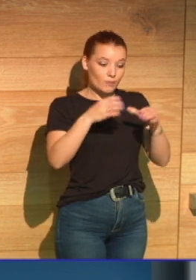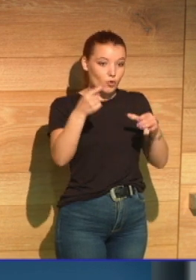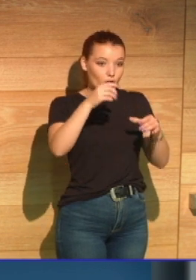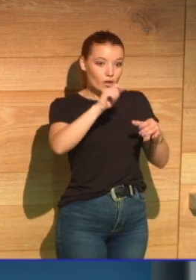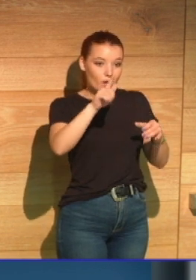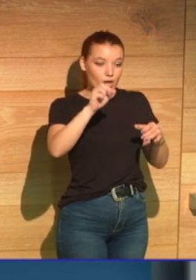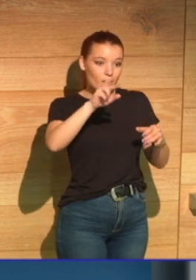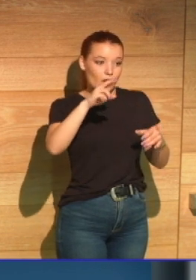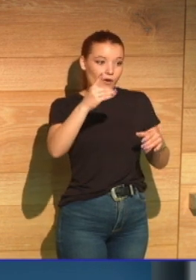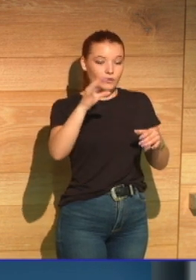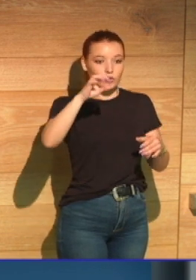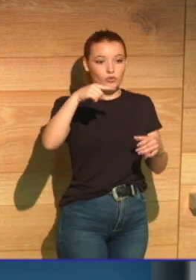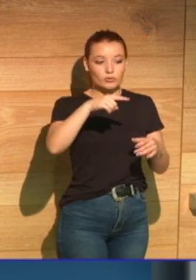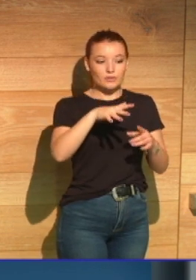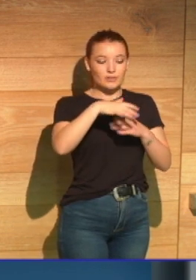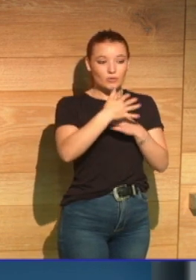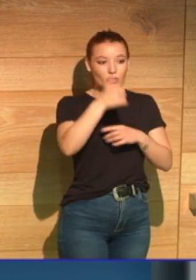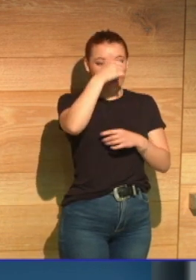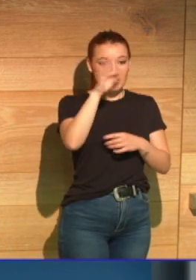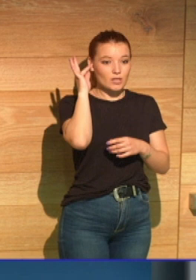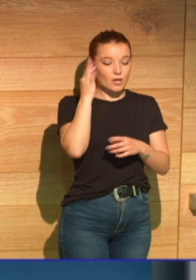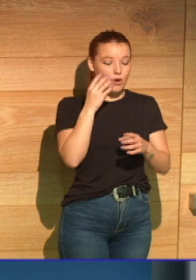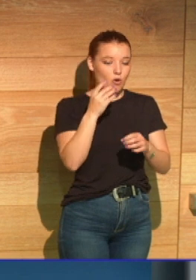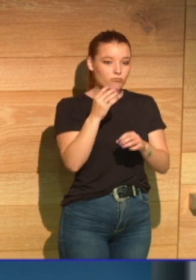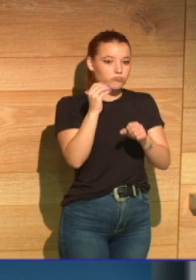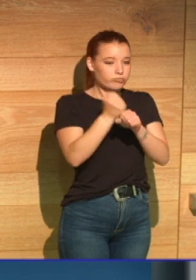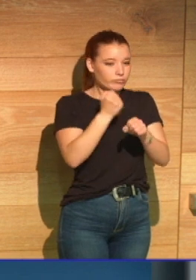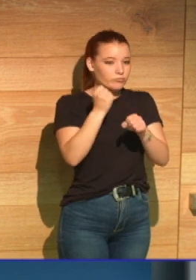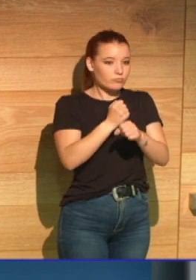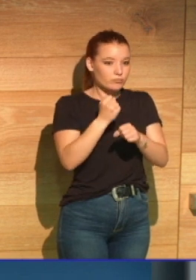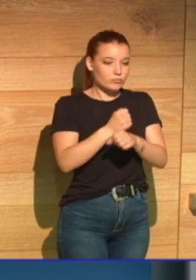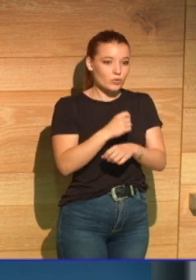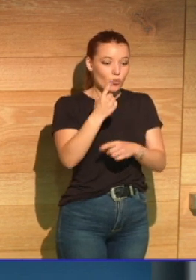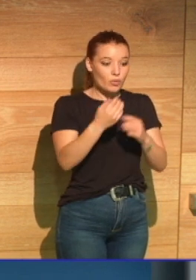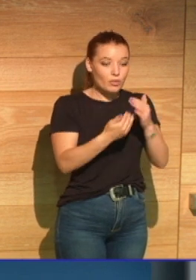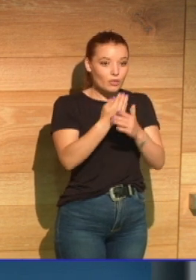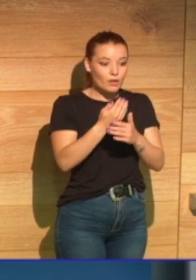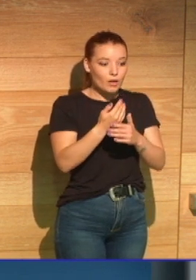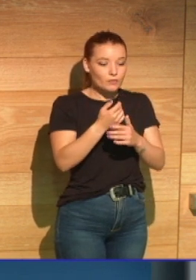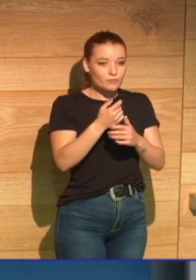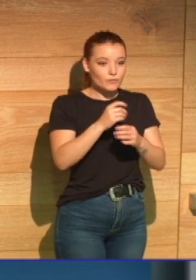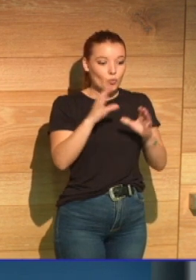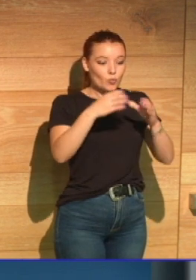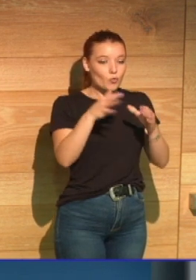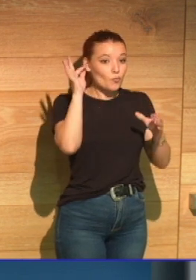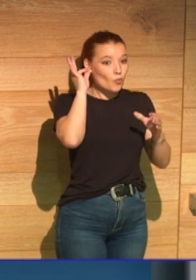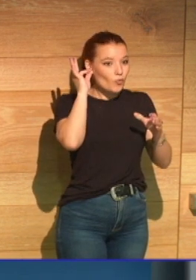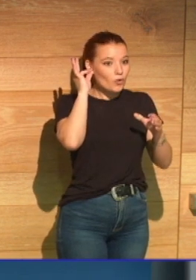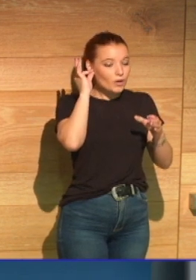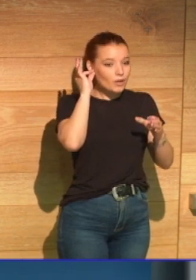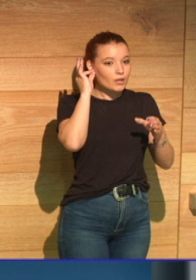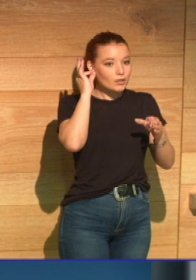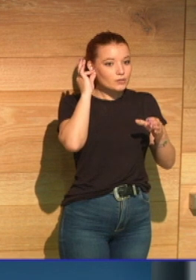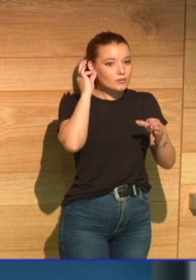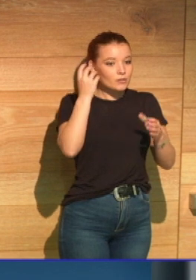de género. Lo que ustedes vieron fue una vez invitaron a un grupo de mujeres a caminar por el recorrido del museo y tachar donde se encontraban circunstancias de